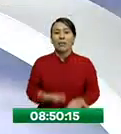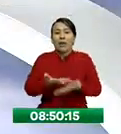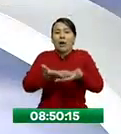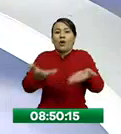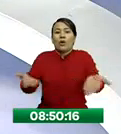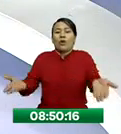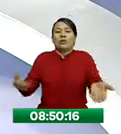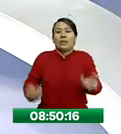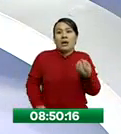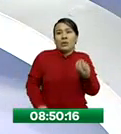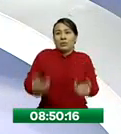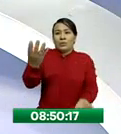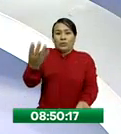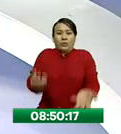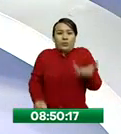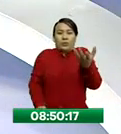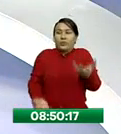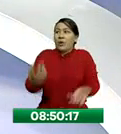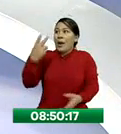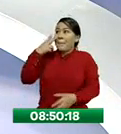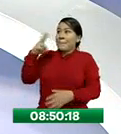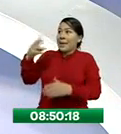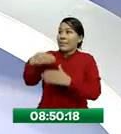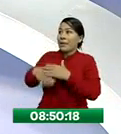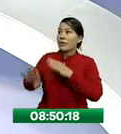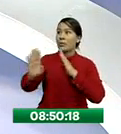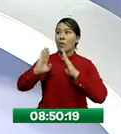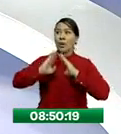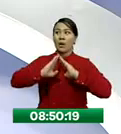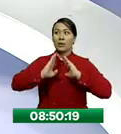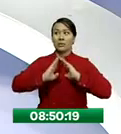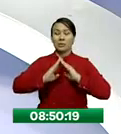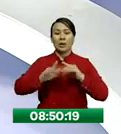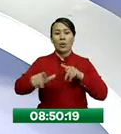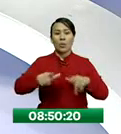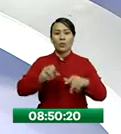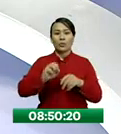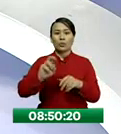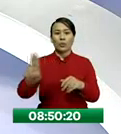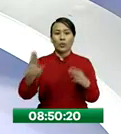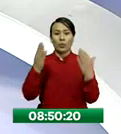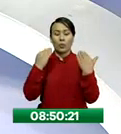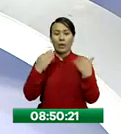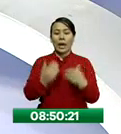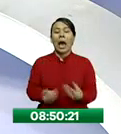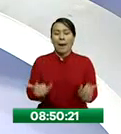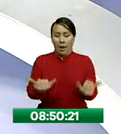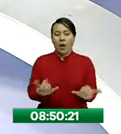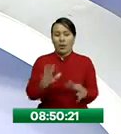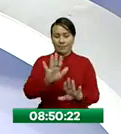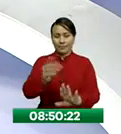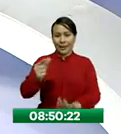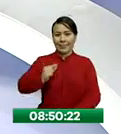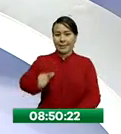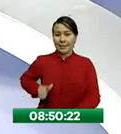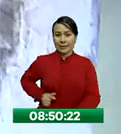pertenencias en un incendio que se registró en el interior de su vivienda al sur de Guayaquil. Los detalles a continuación.